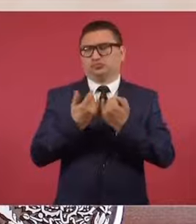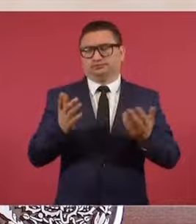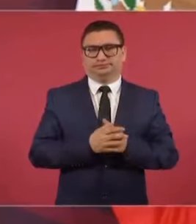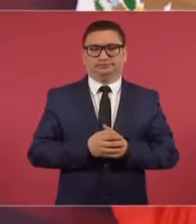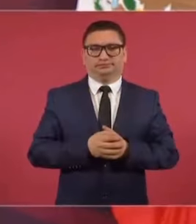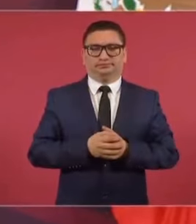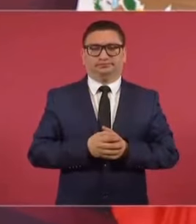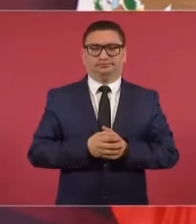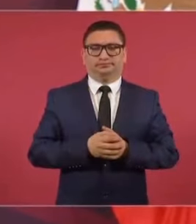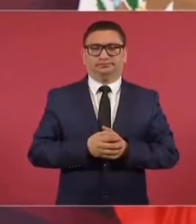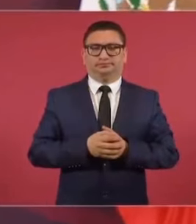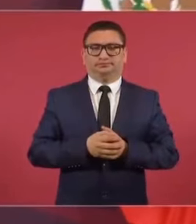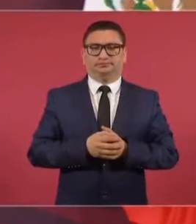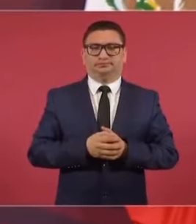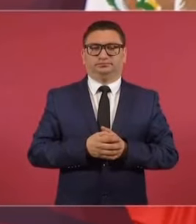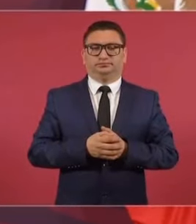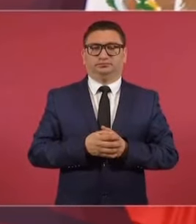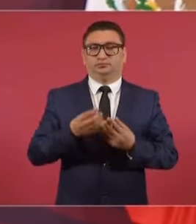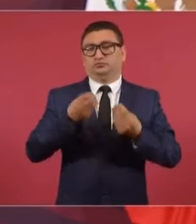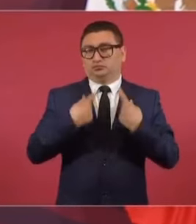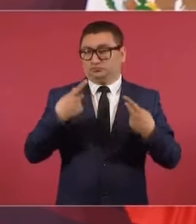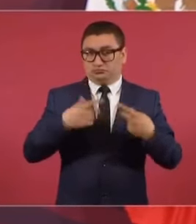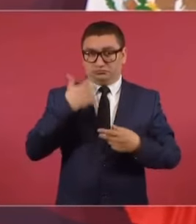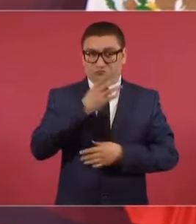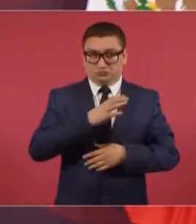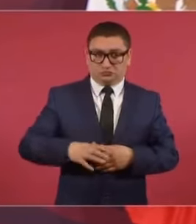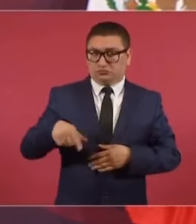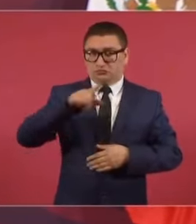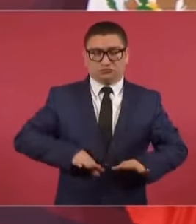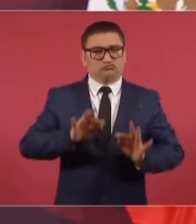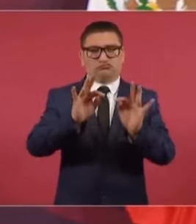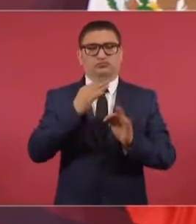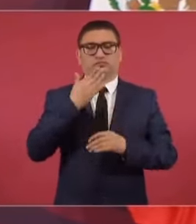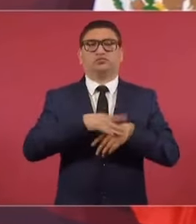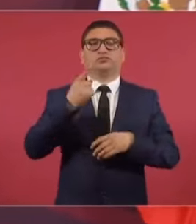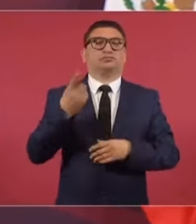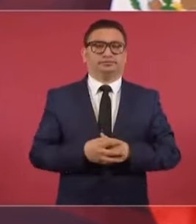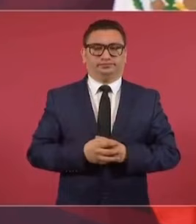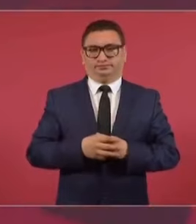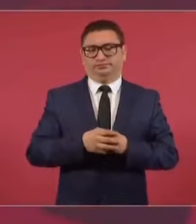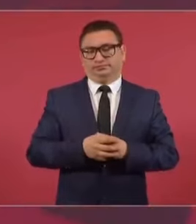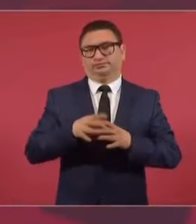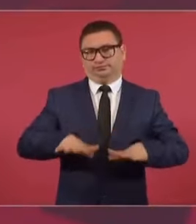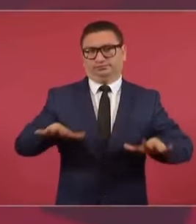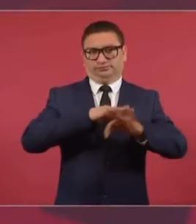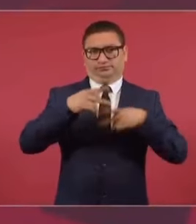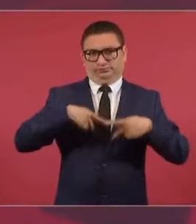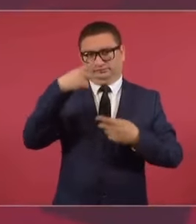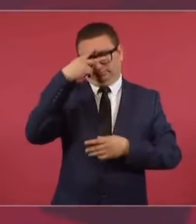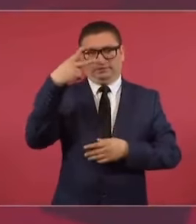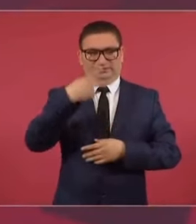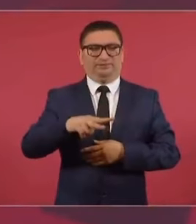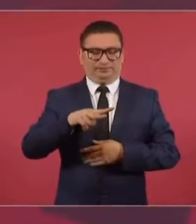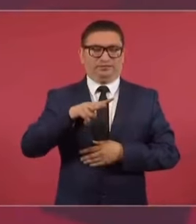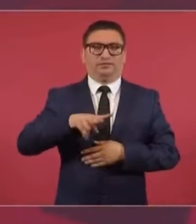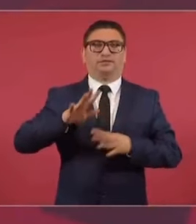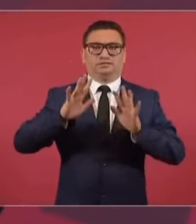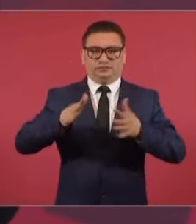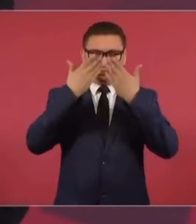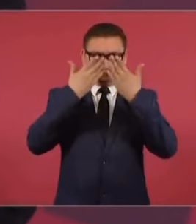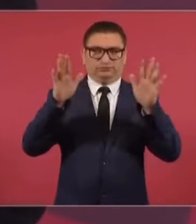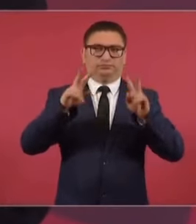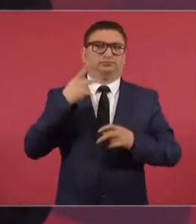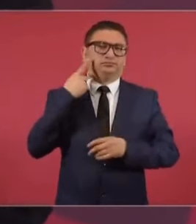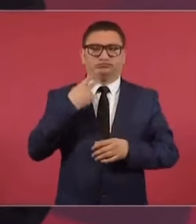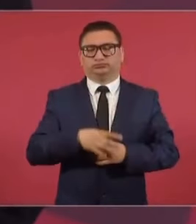Afortunadamente están siendo postulados muy buenos ciudadanos, porque la gente, los mexicanos, están muy